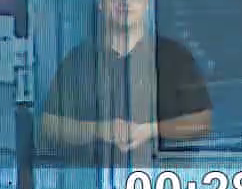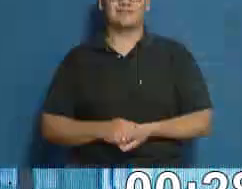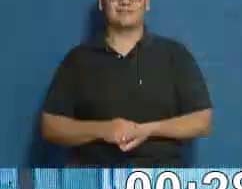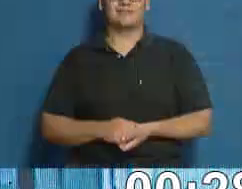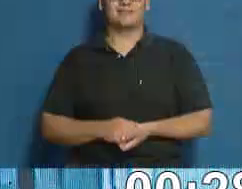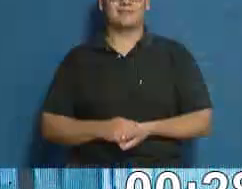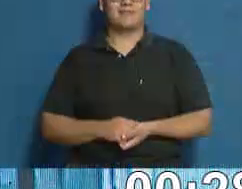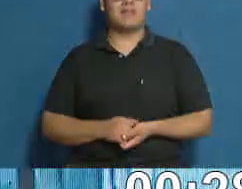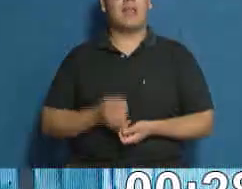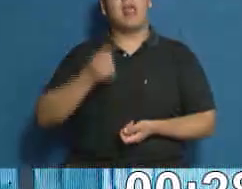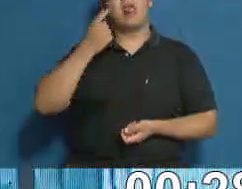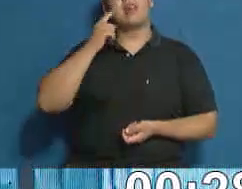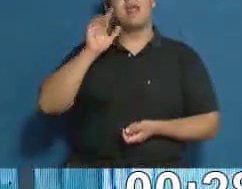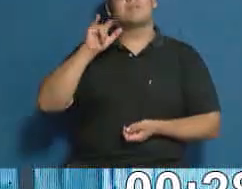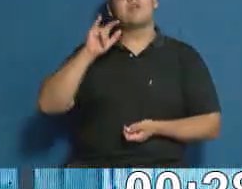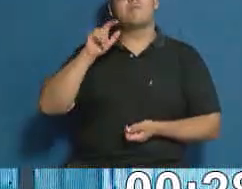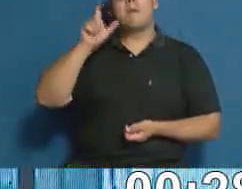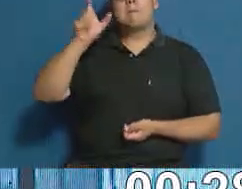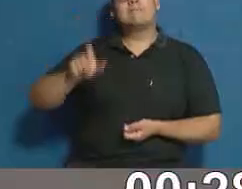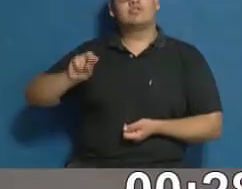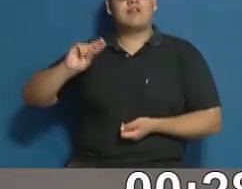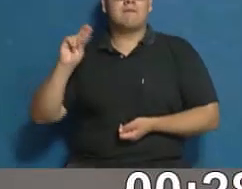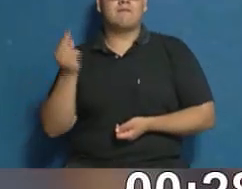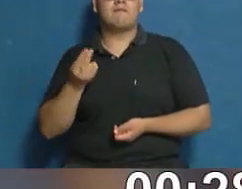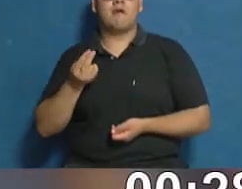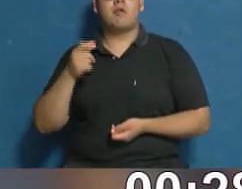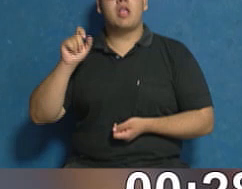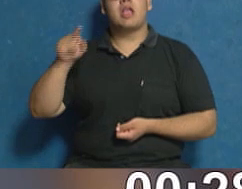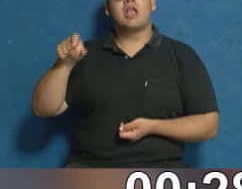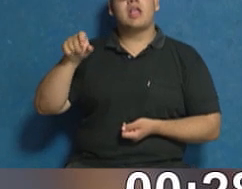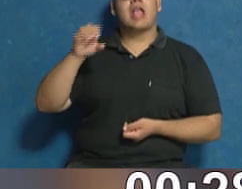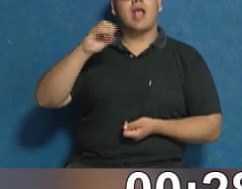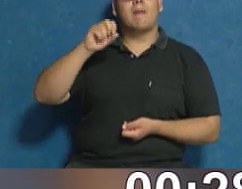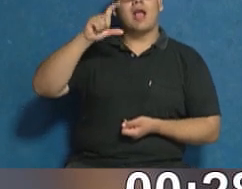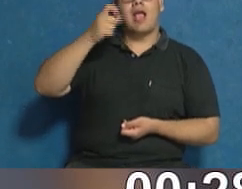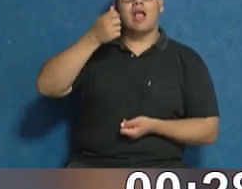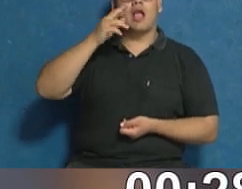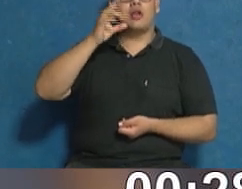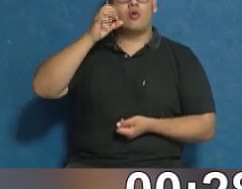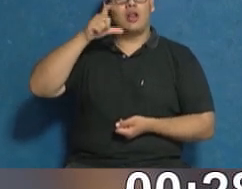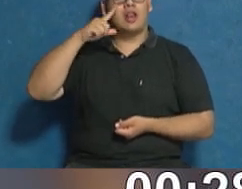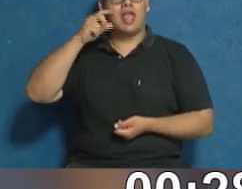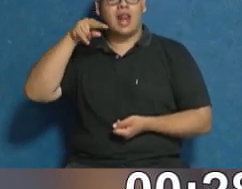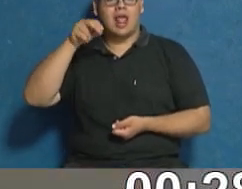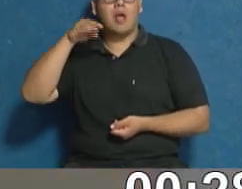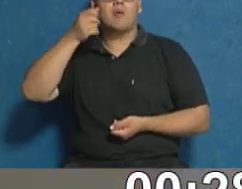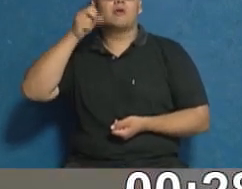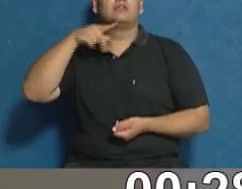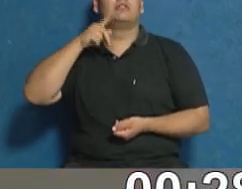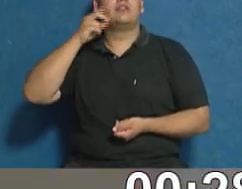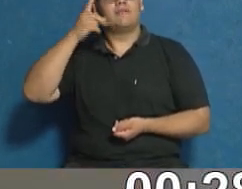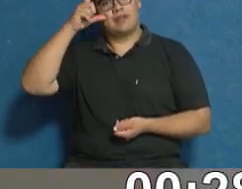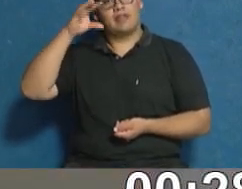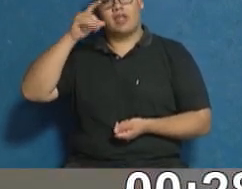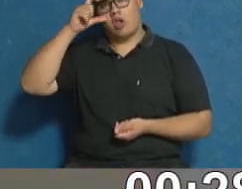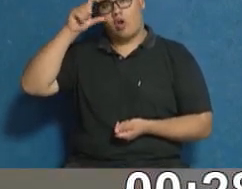este miércoles se falseó carolina montivero una reconocida dirigente gremial de nuestra provincia era secretaria adjunta de la unión de trabajadores del turismo